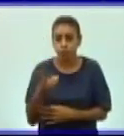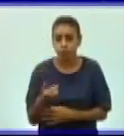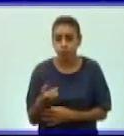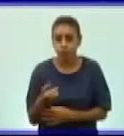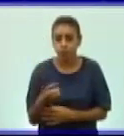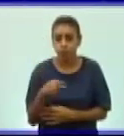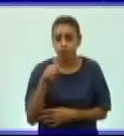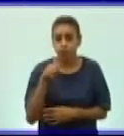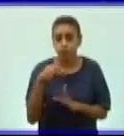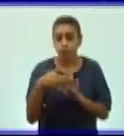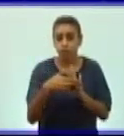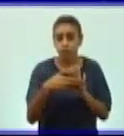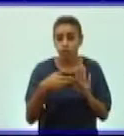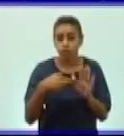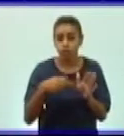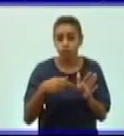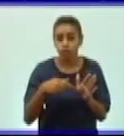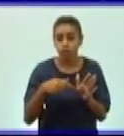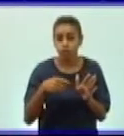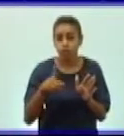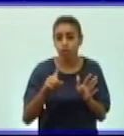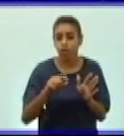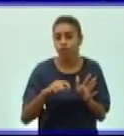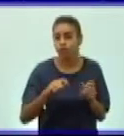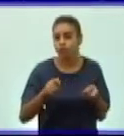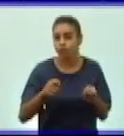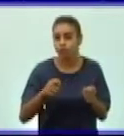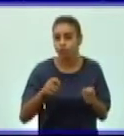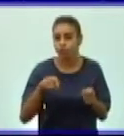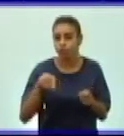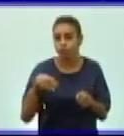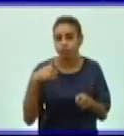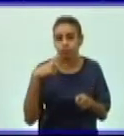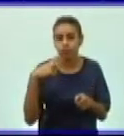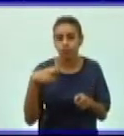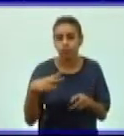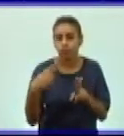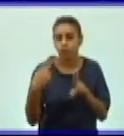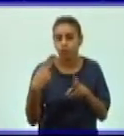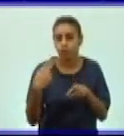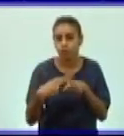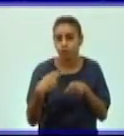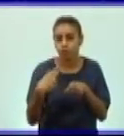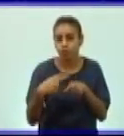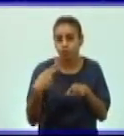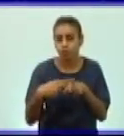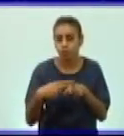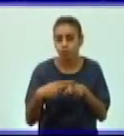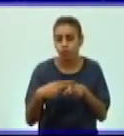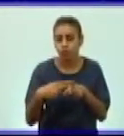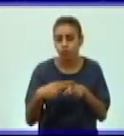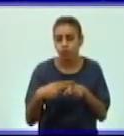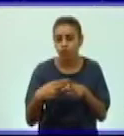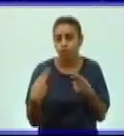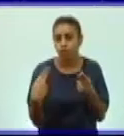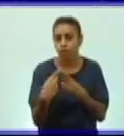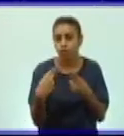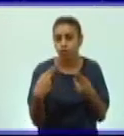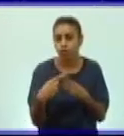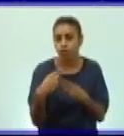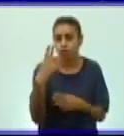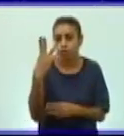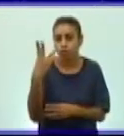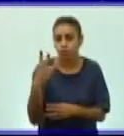ha sido grabada y que no sale en vivo. Por eso va a salir a continuación los nombres de los ganadores del concurso nacional de matemáticas de octavo